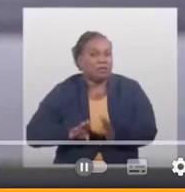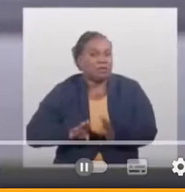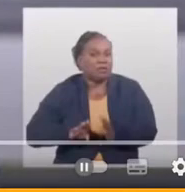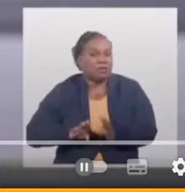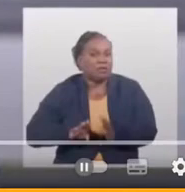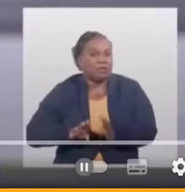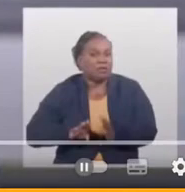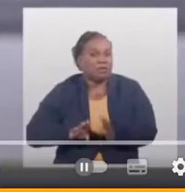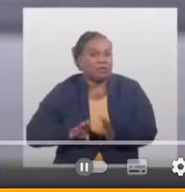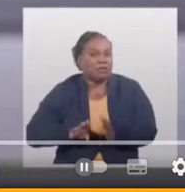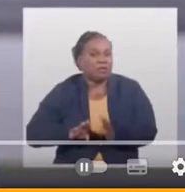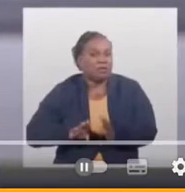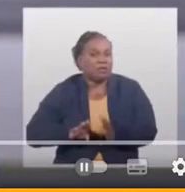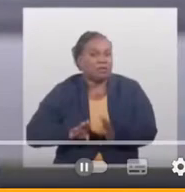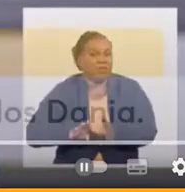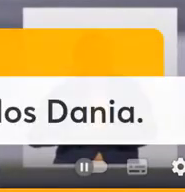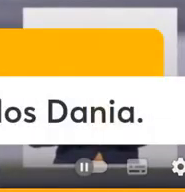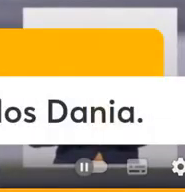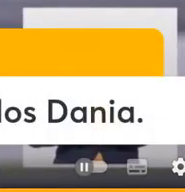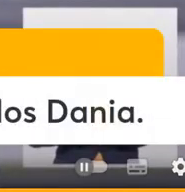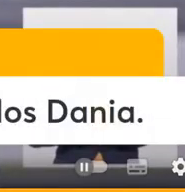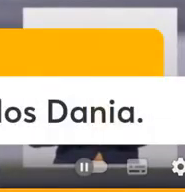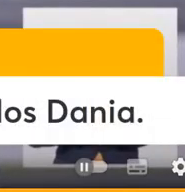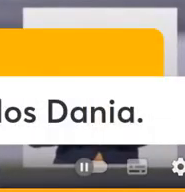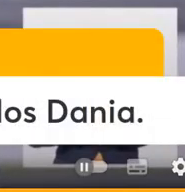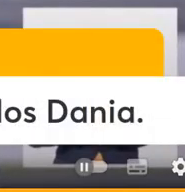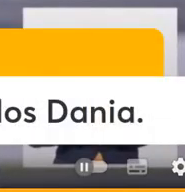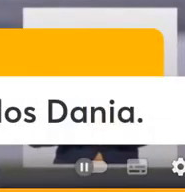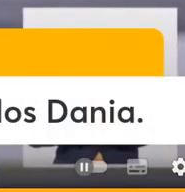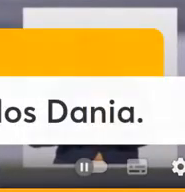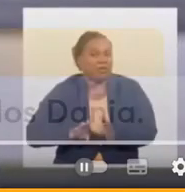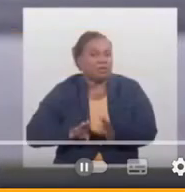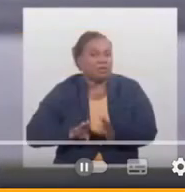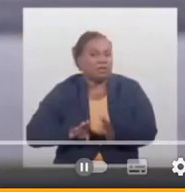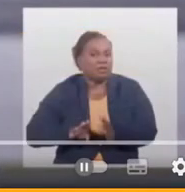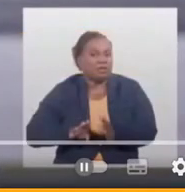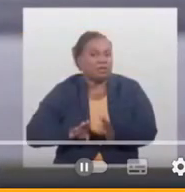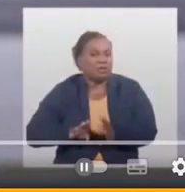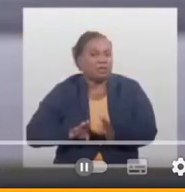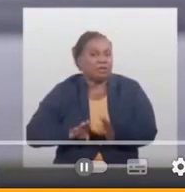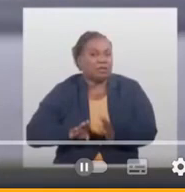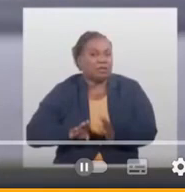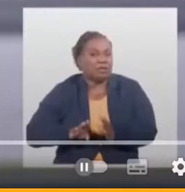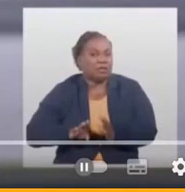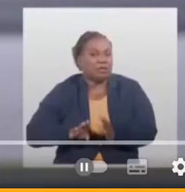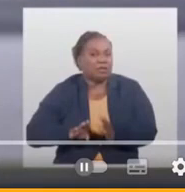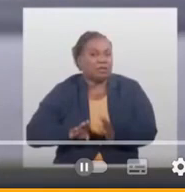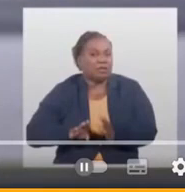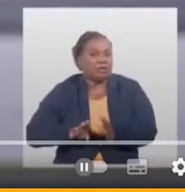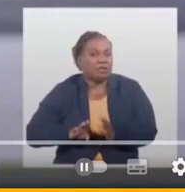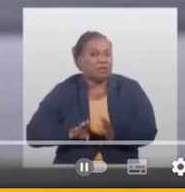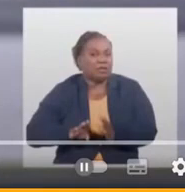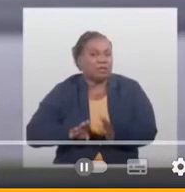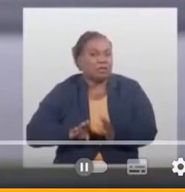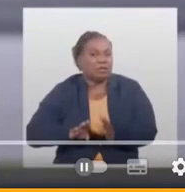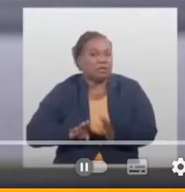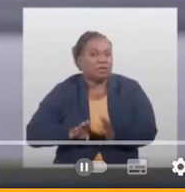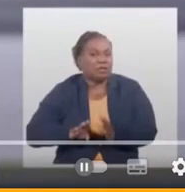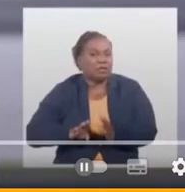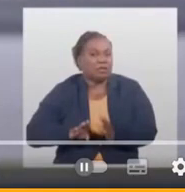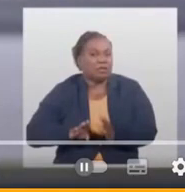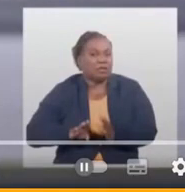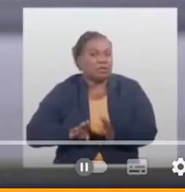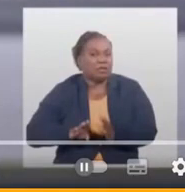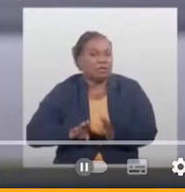se ha vendido, no, y hablan en doble, ellos no pueden hablar en doble sentido, señores. No pueden hablar en doble sentido, Liu.